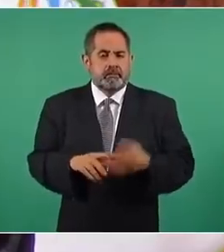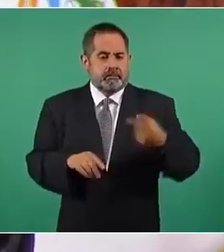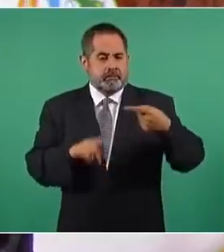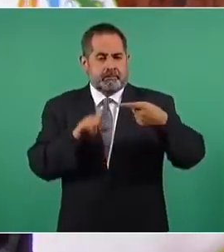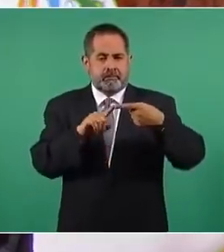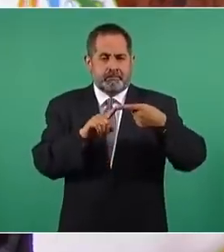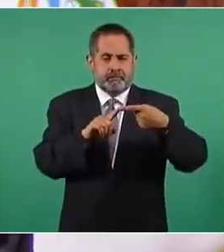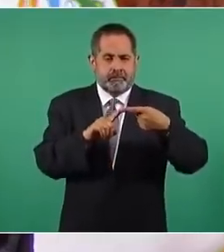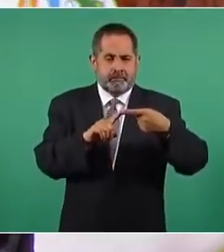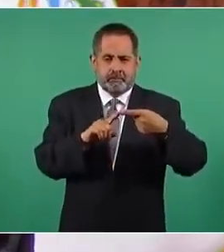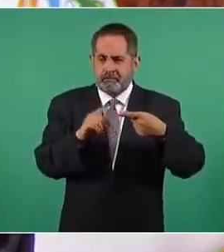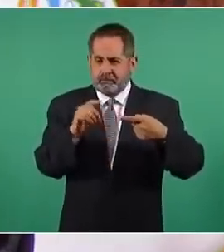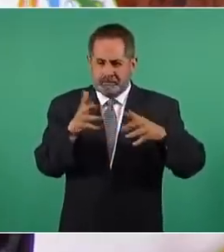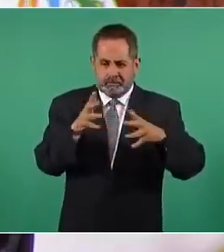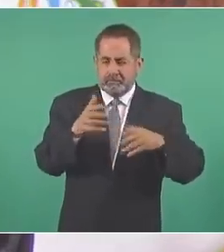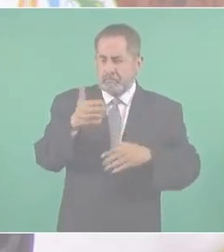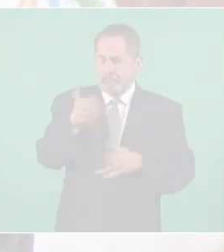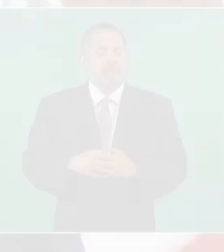6.7 en promedio.